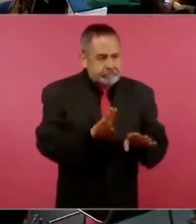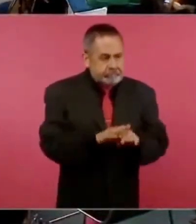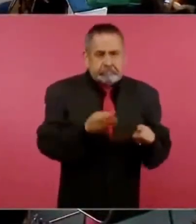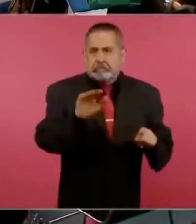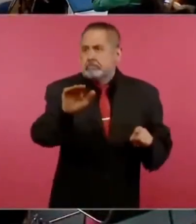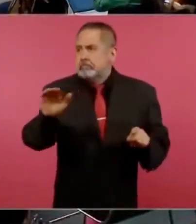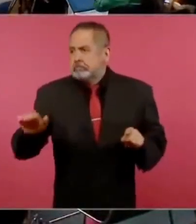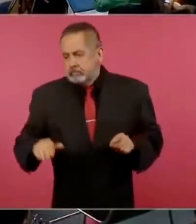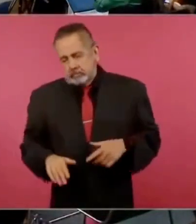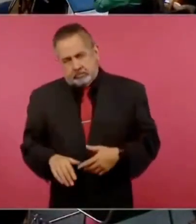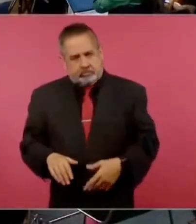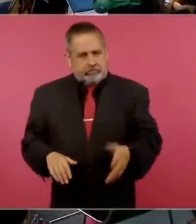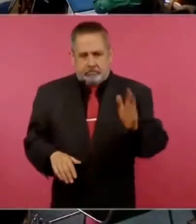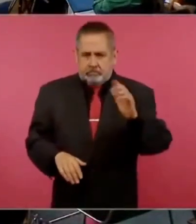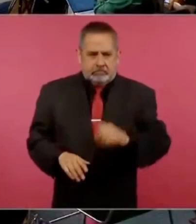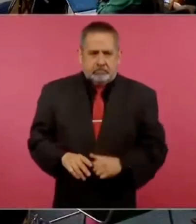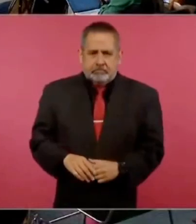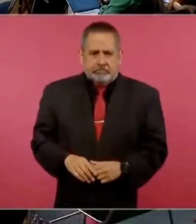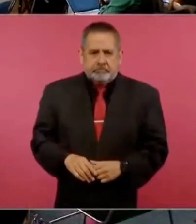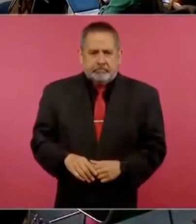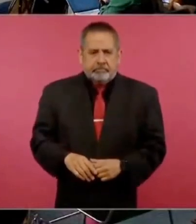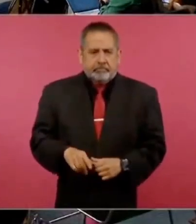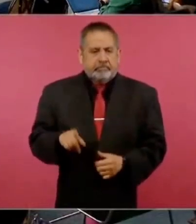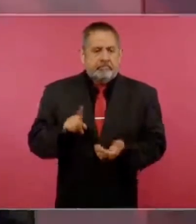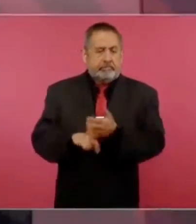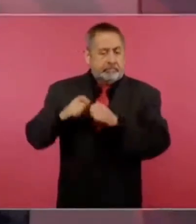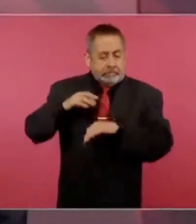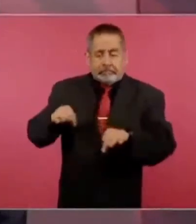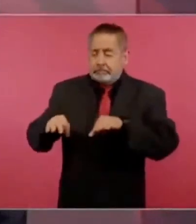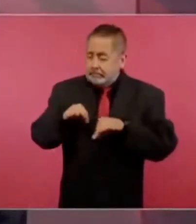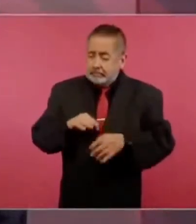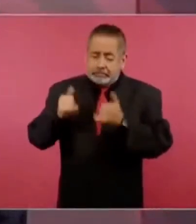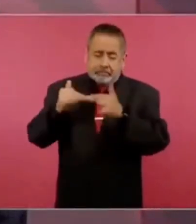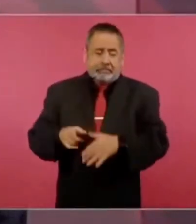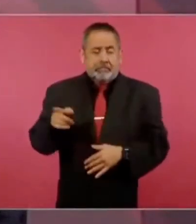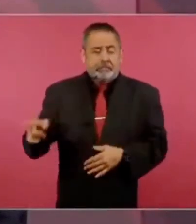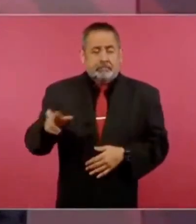preguntando, esa es una labor de Rosa Isela.